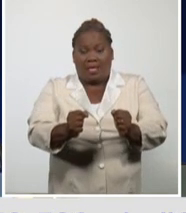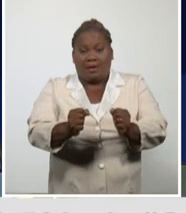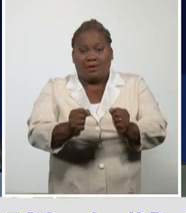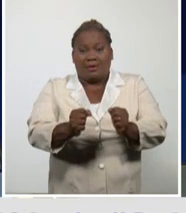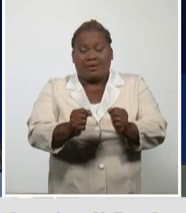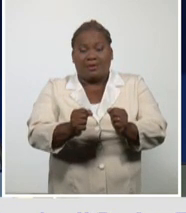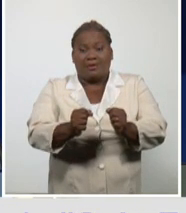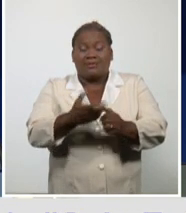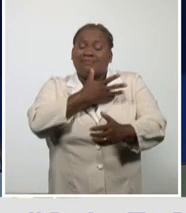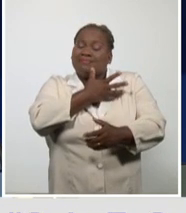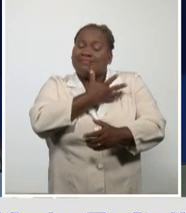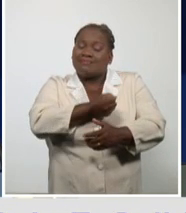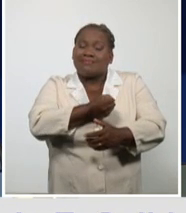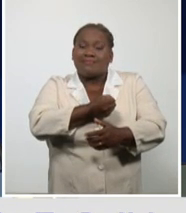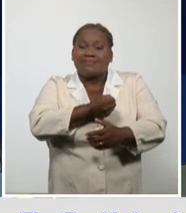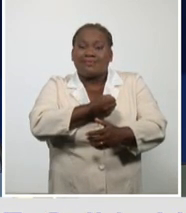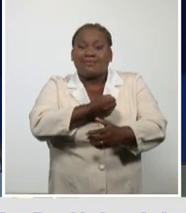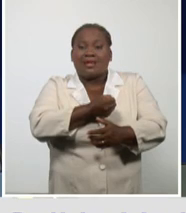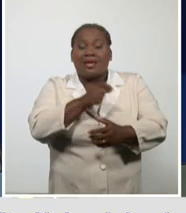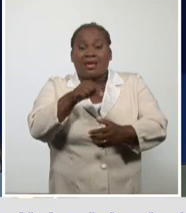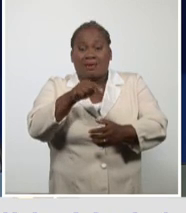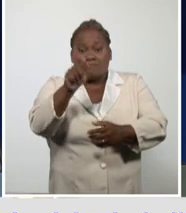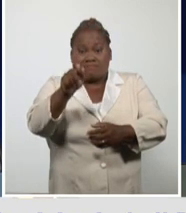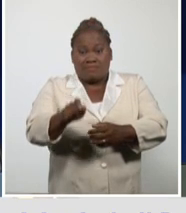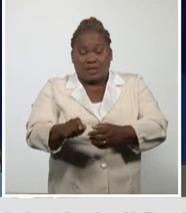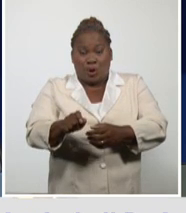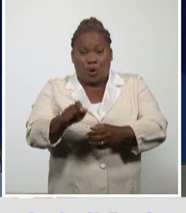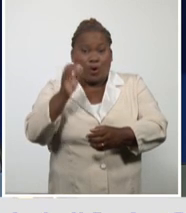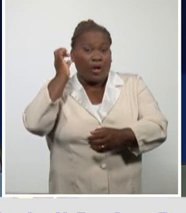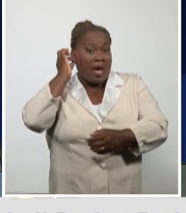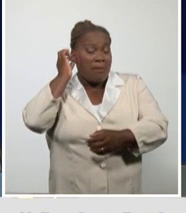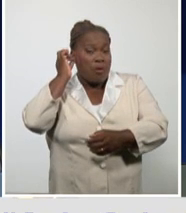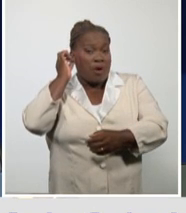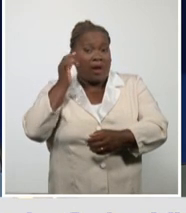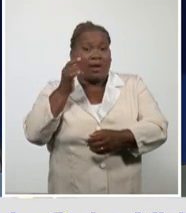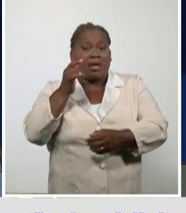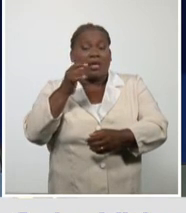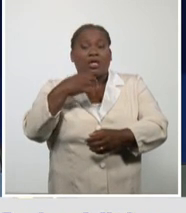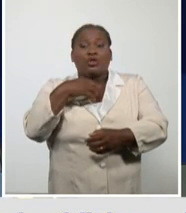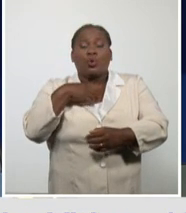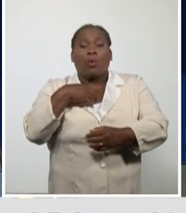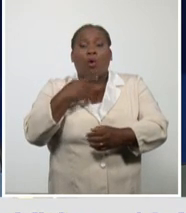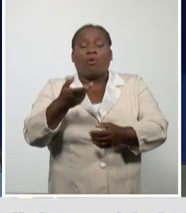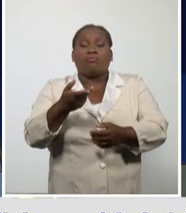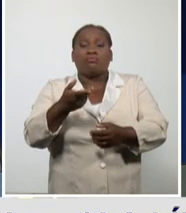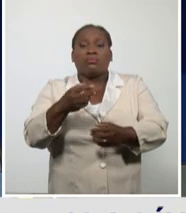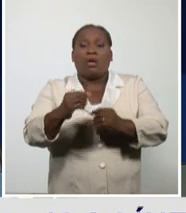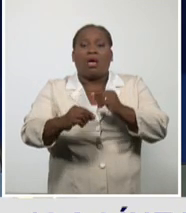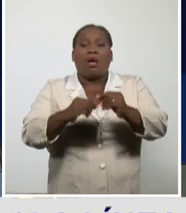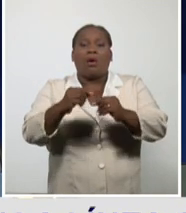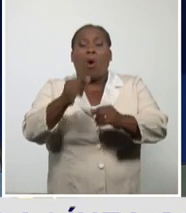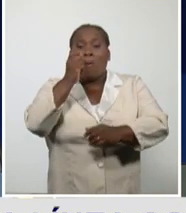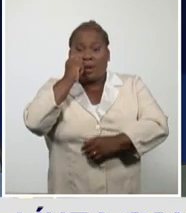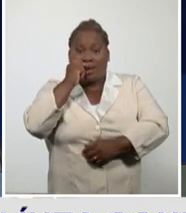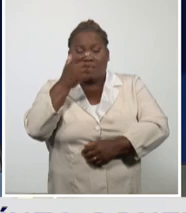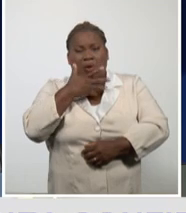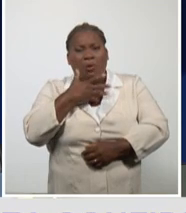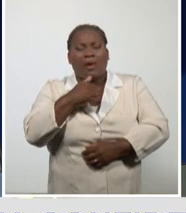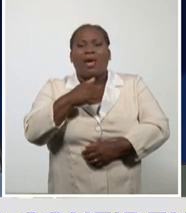Lamentablemente este paciente tuvo una evolución muy rápida. Es un paciente que hay que decir